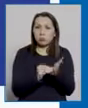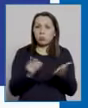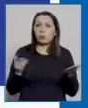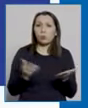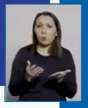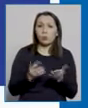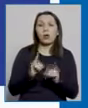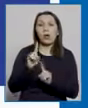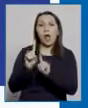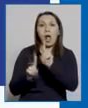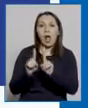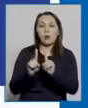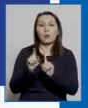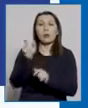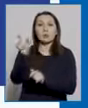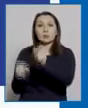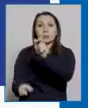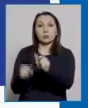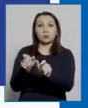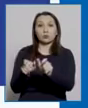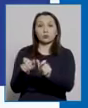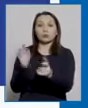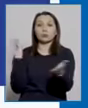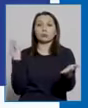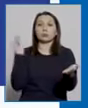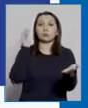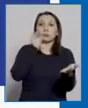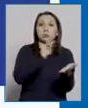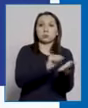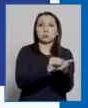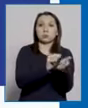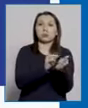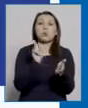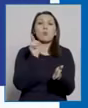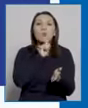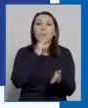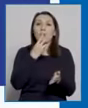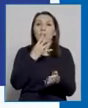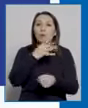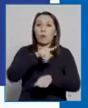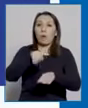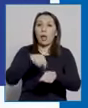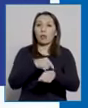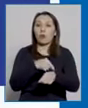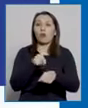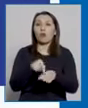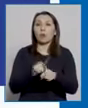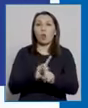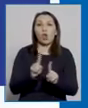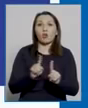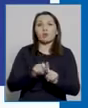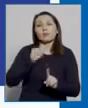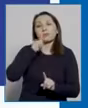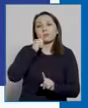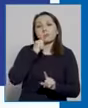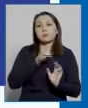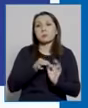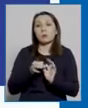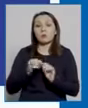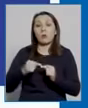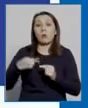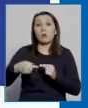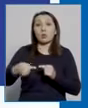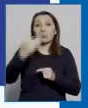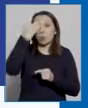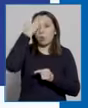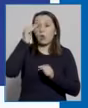es aquellas personas que se han registrado en las últimas 24 horas. Esto no significa que en los